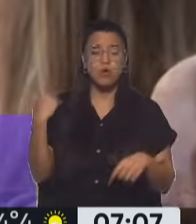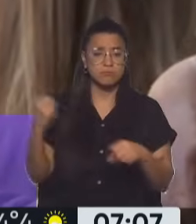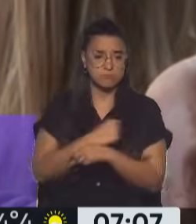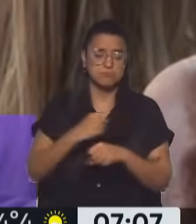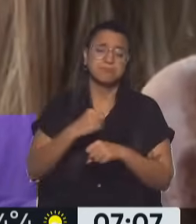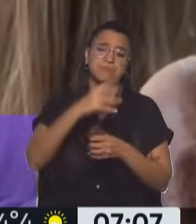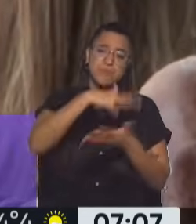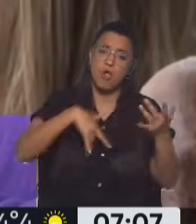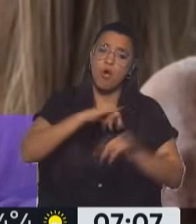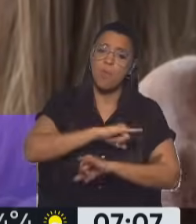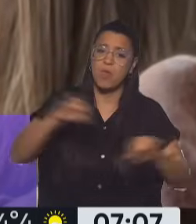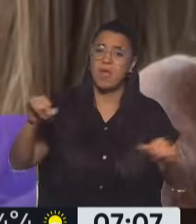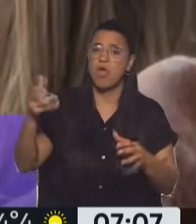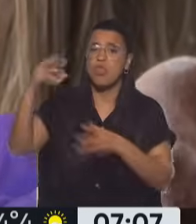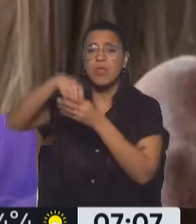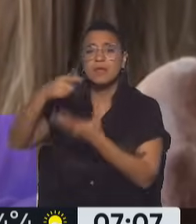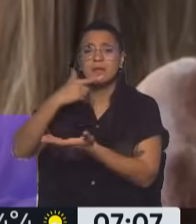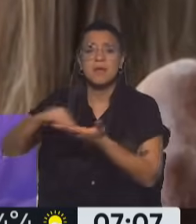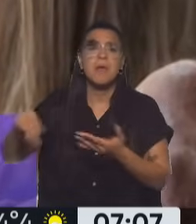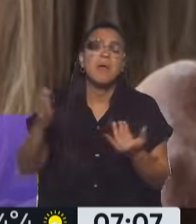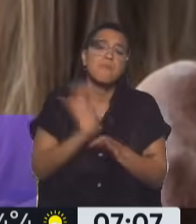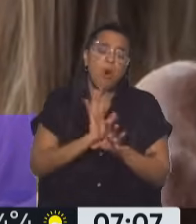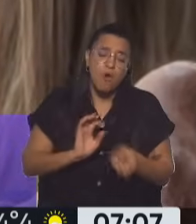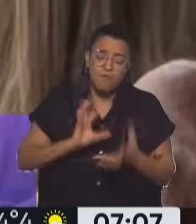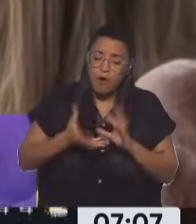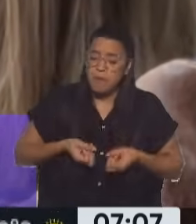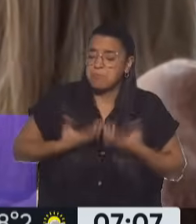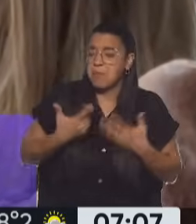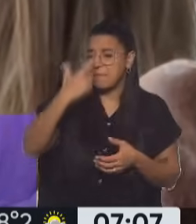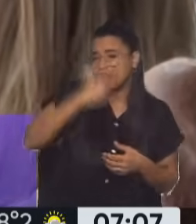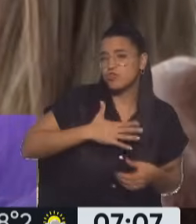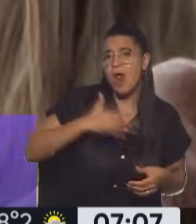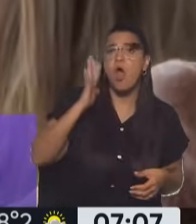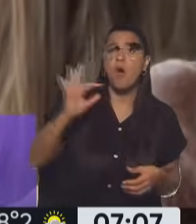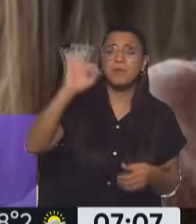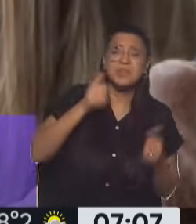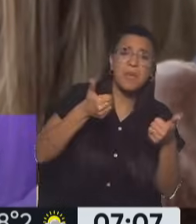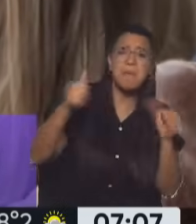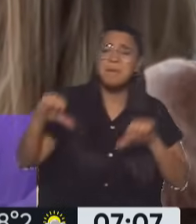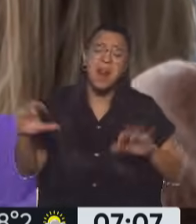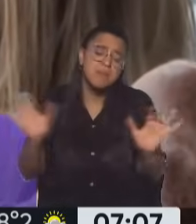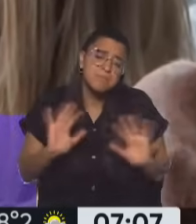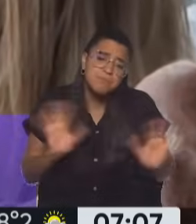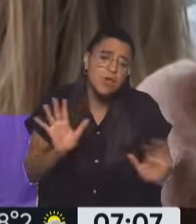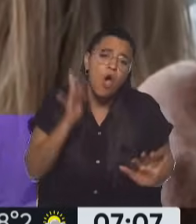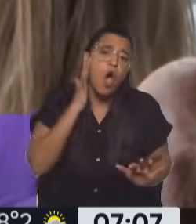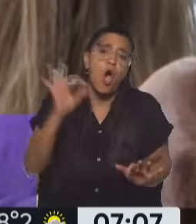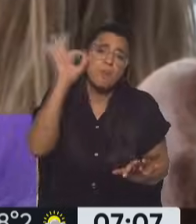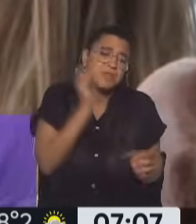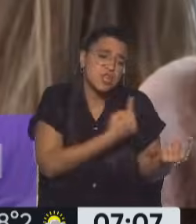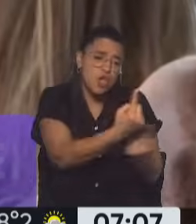comunicado en el Senado. ¿Van a haber manifestaciones personales? Por supuesto. Eso está bien o mal, no está ni bien ni mal. Son manifestaciones,